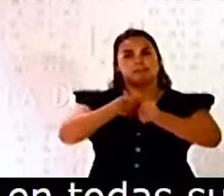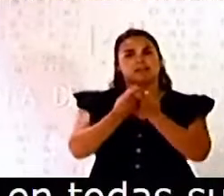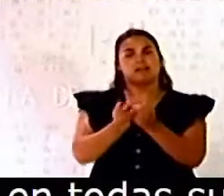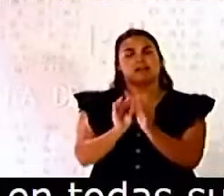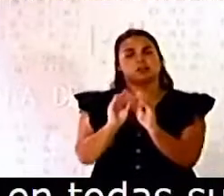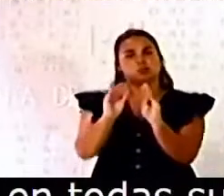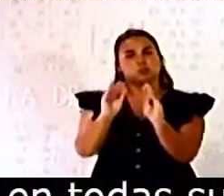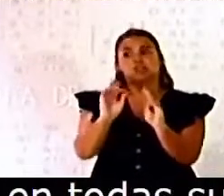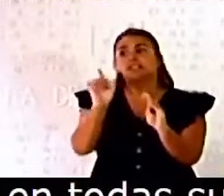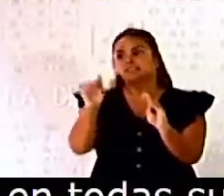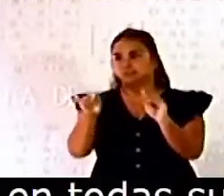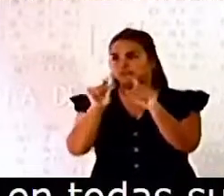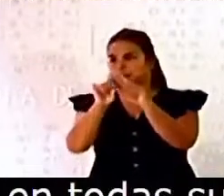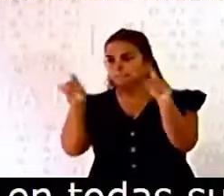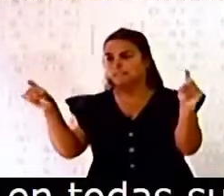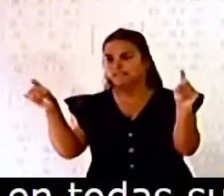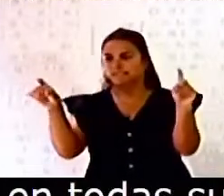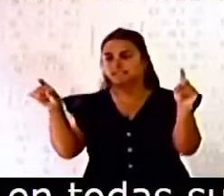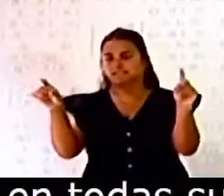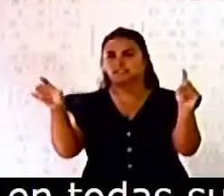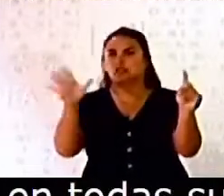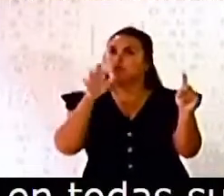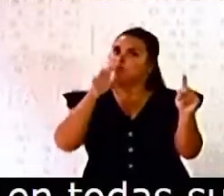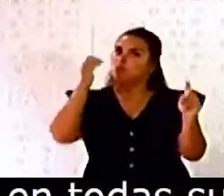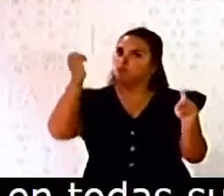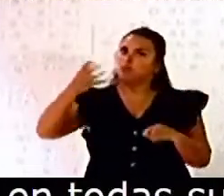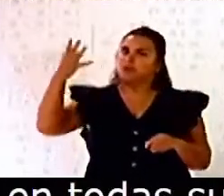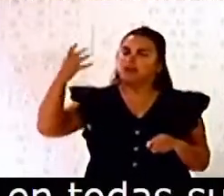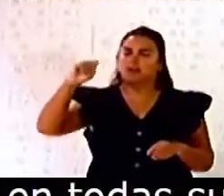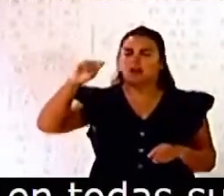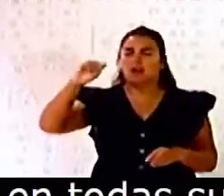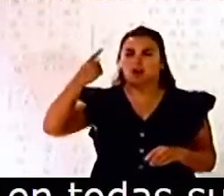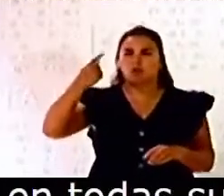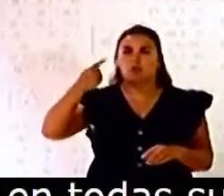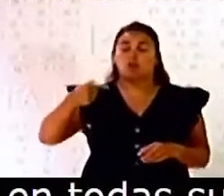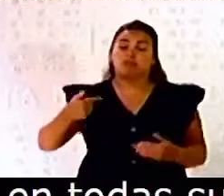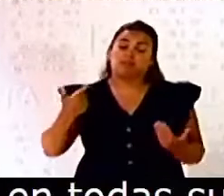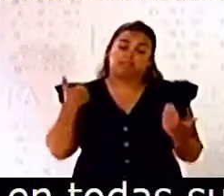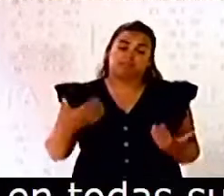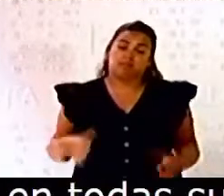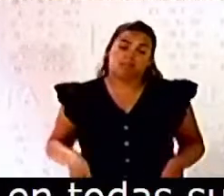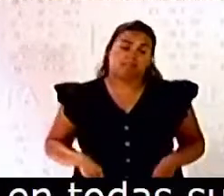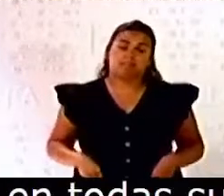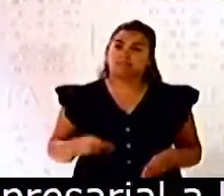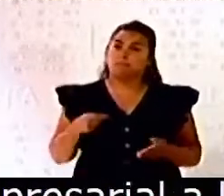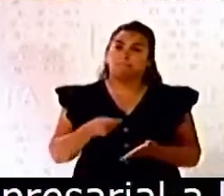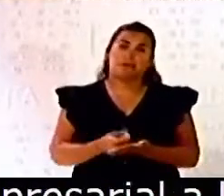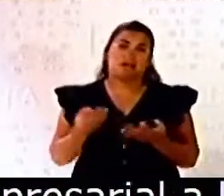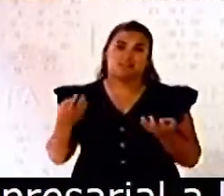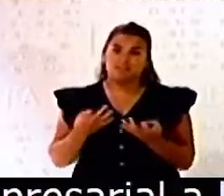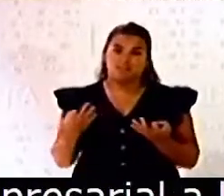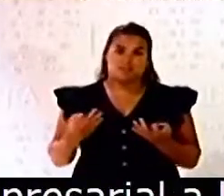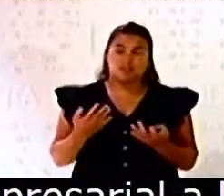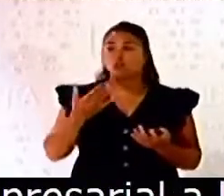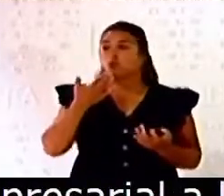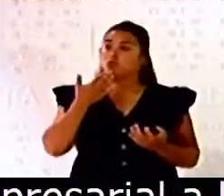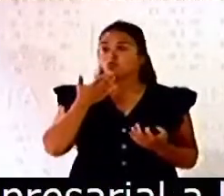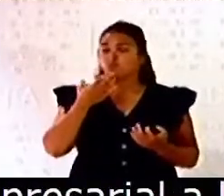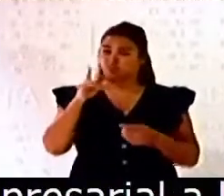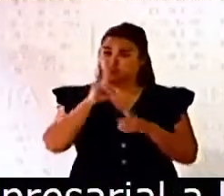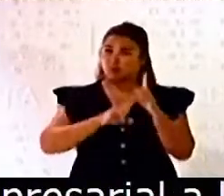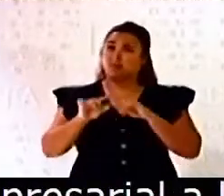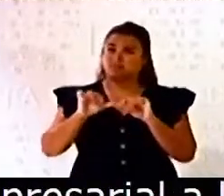la dimensión empresarial con los elevados costes de la luz a los que tienen que hacer frente los empresarios extremeños como si no tuviéramos ya